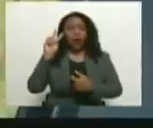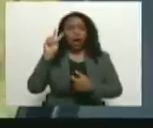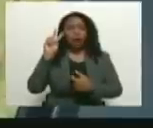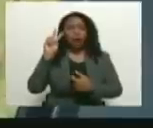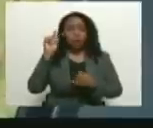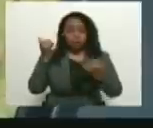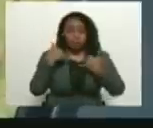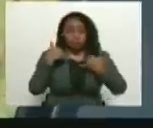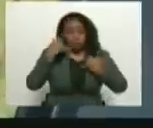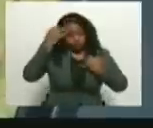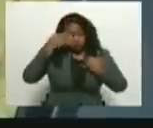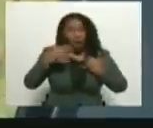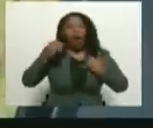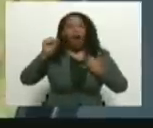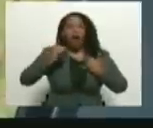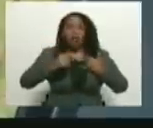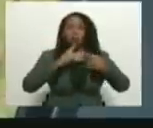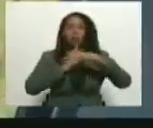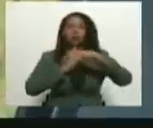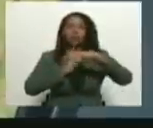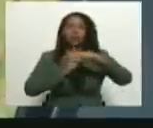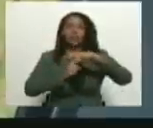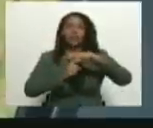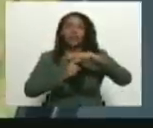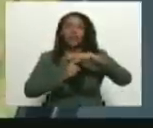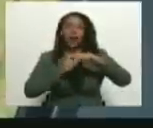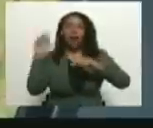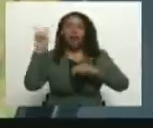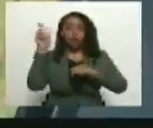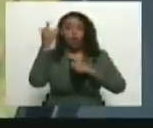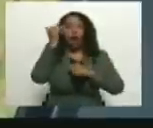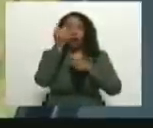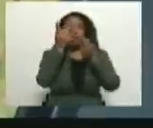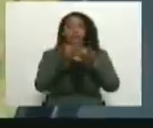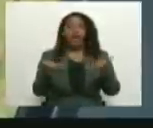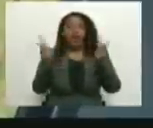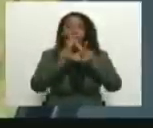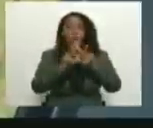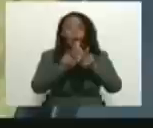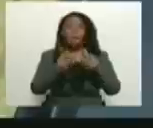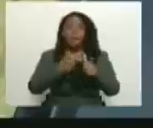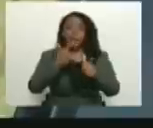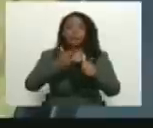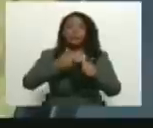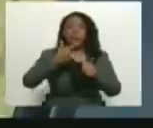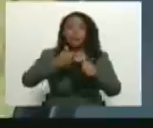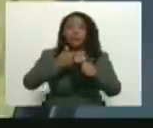Venezuela que cree en sí misma. La Venezuela que tiene valores. La Venezuela que